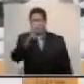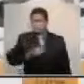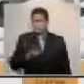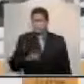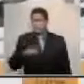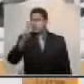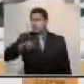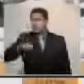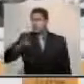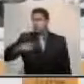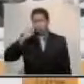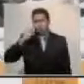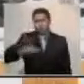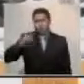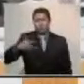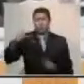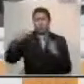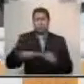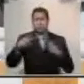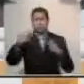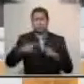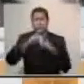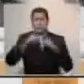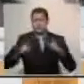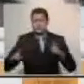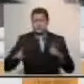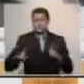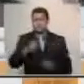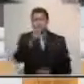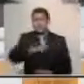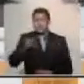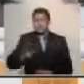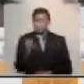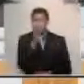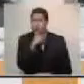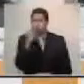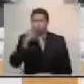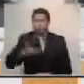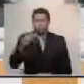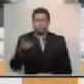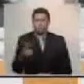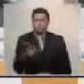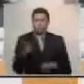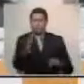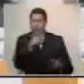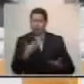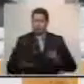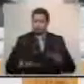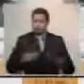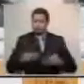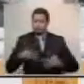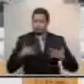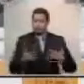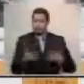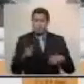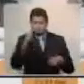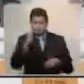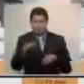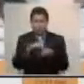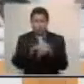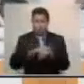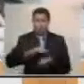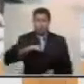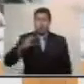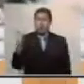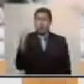La gente jamás se va a estar acostumbrando a que le esté cortando la electricidad, ni la gente se va a estar acostumbrando a incomodidades. Ahí vemos cómo el gobierno de Colombia